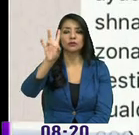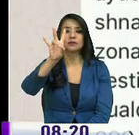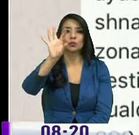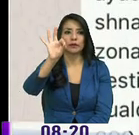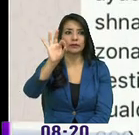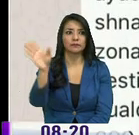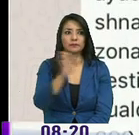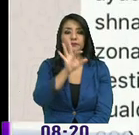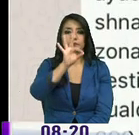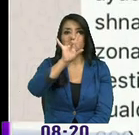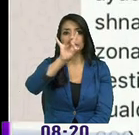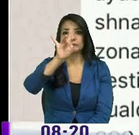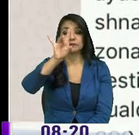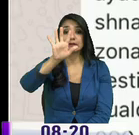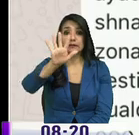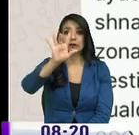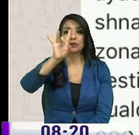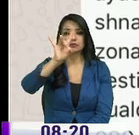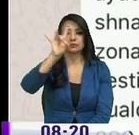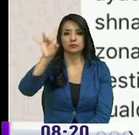099-901-2279 o al